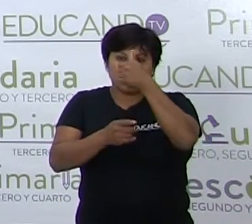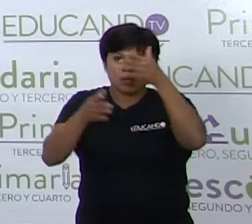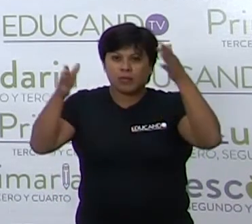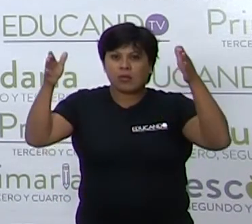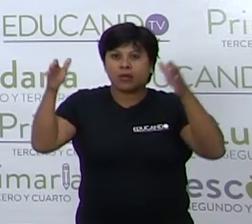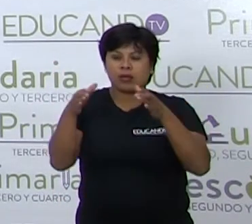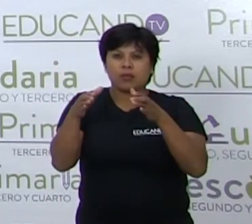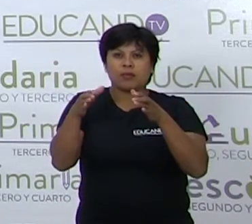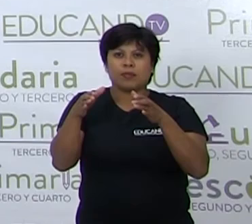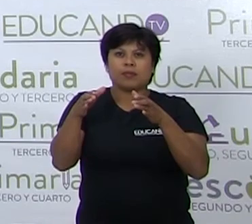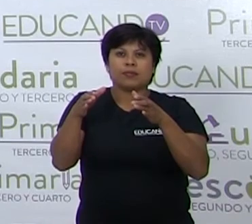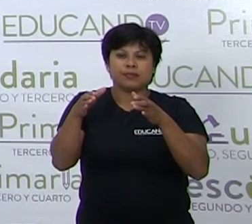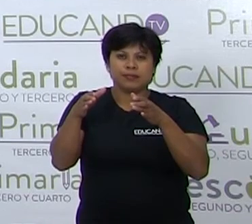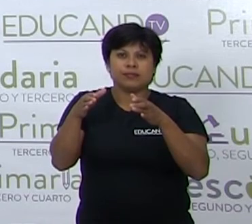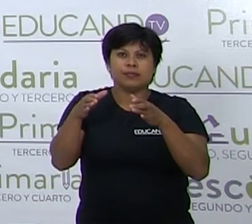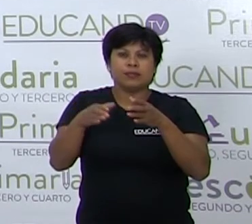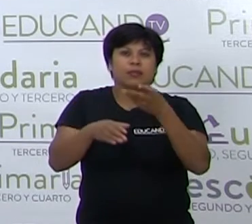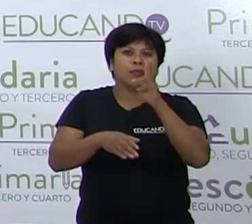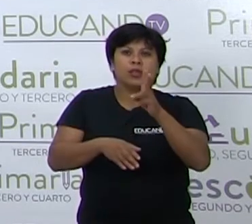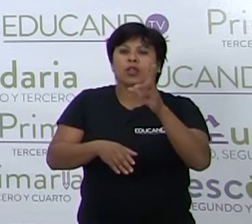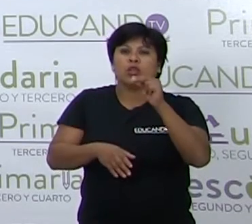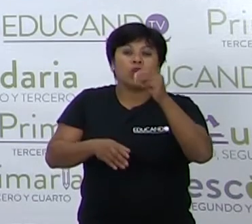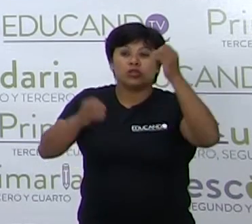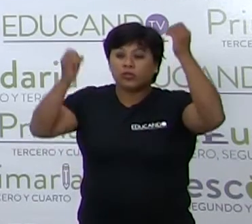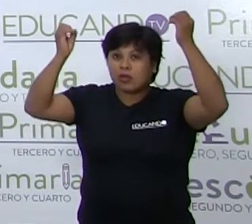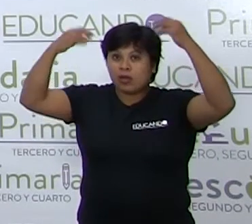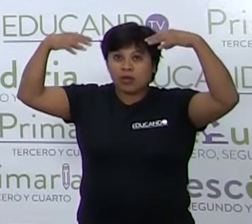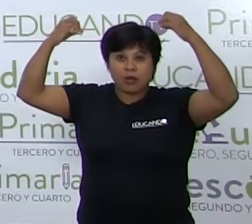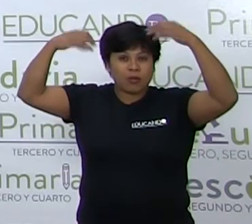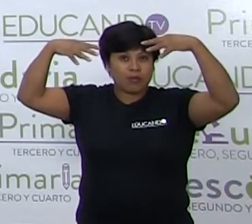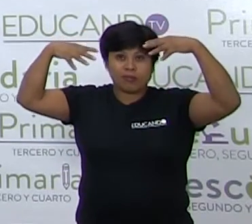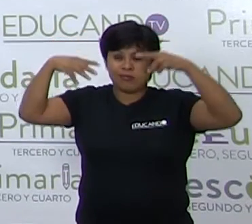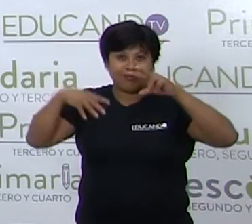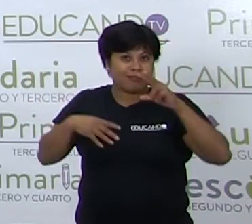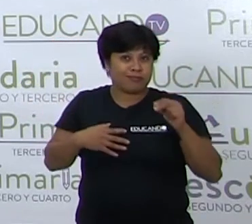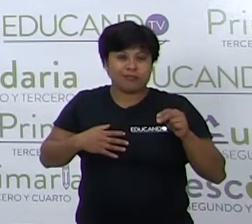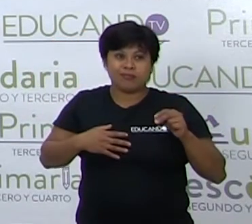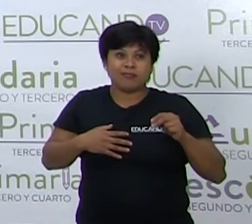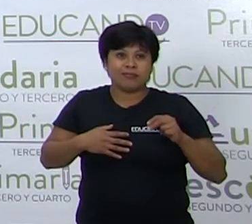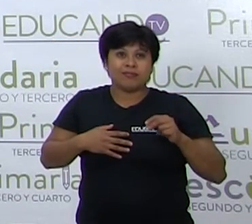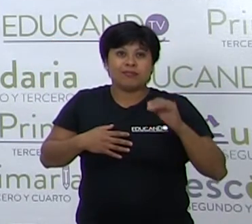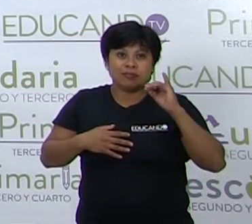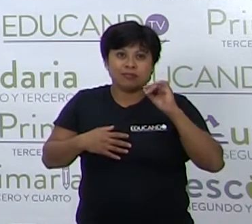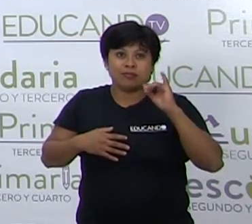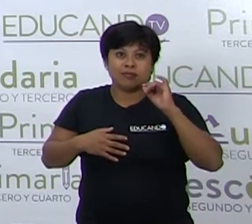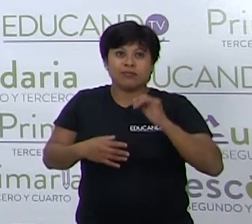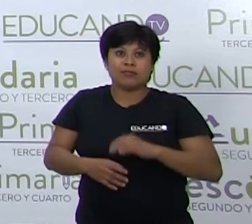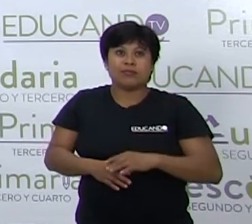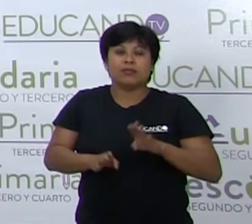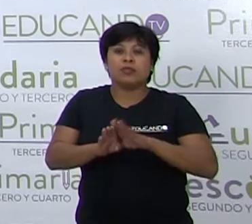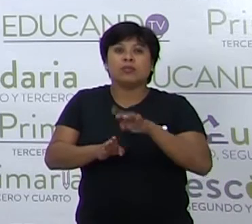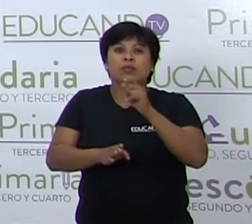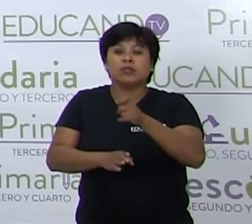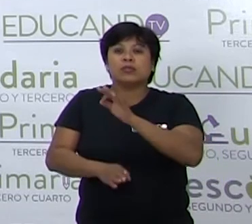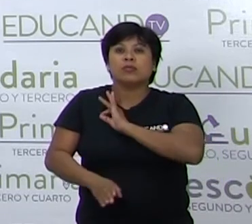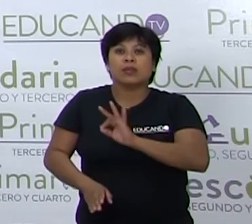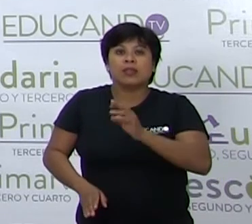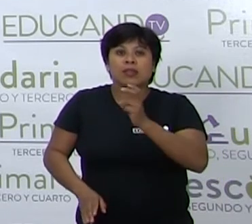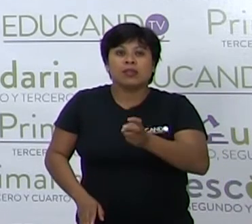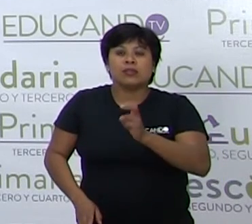muy pequeño, pero no se mojaban, ¿sí? ¿Cómo era posible